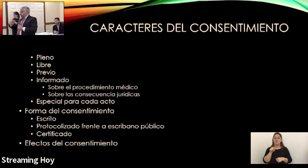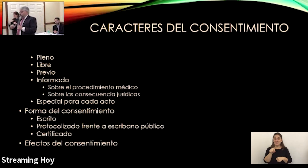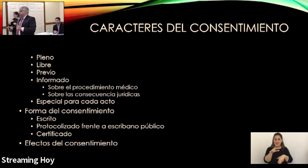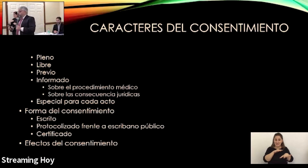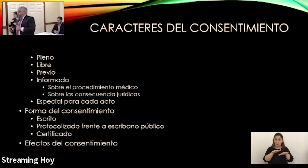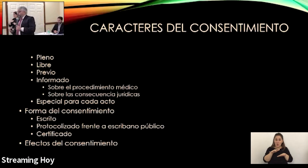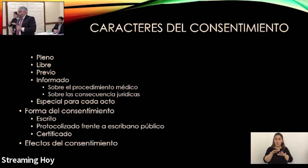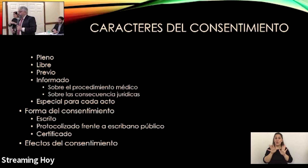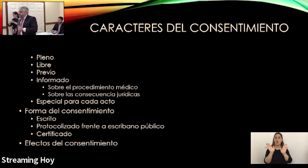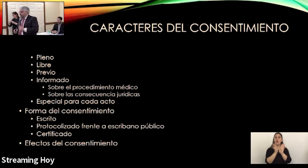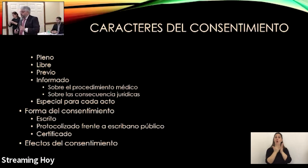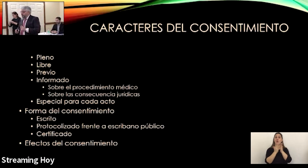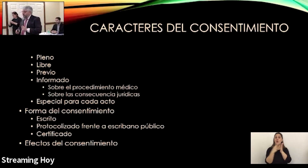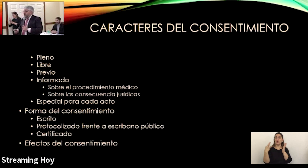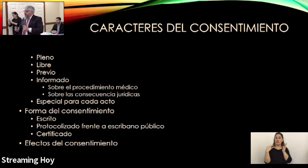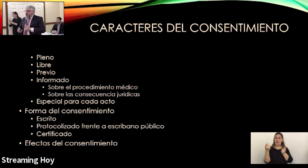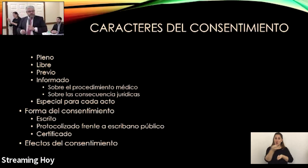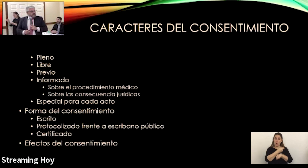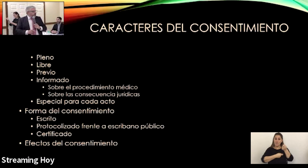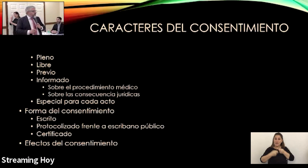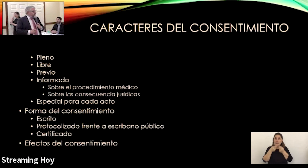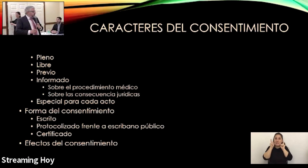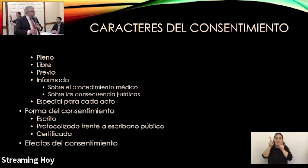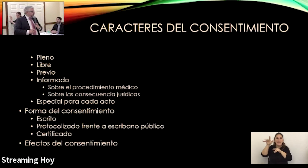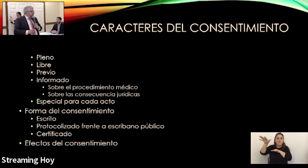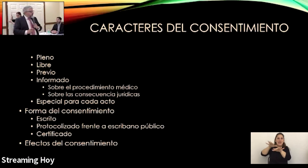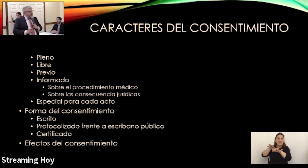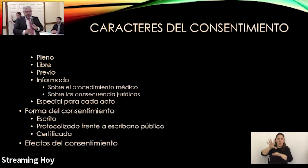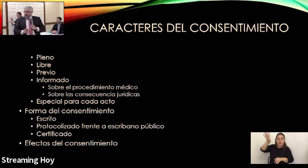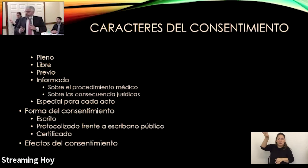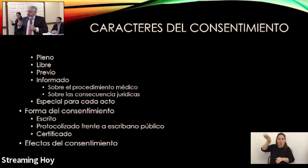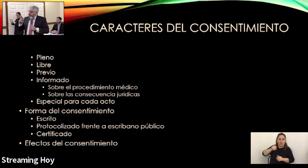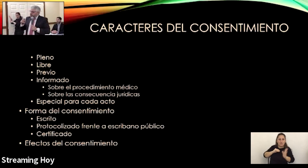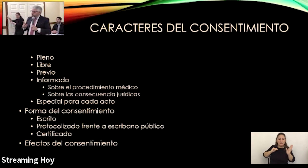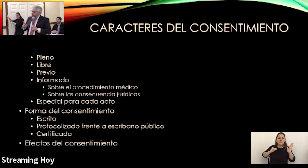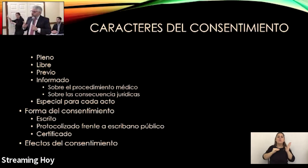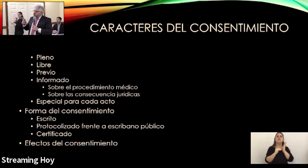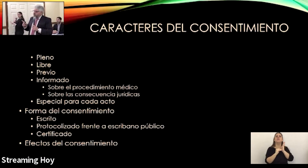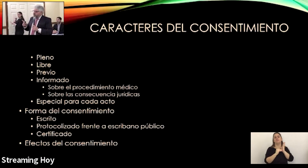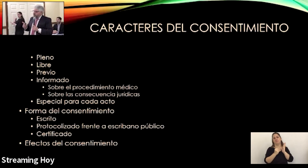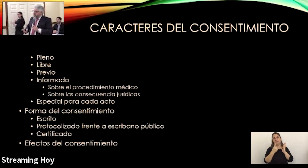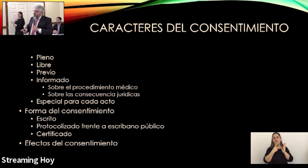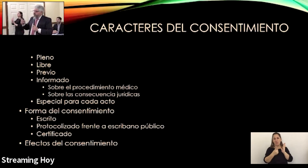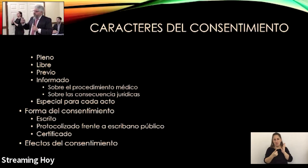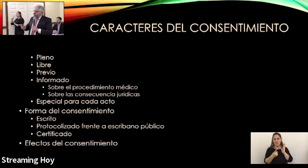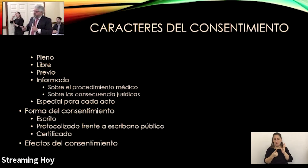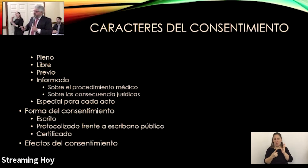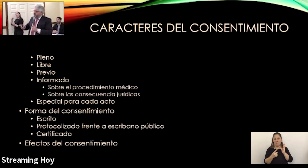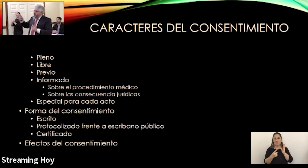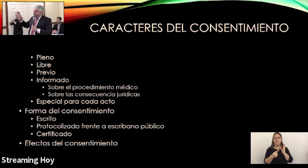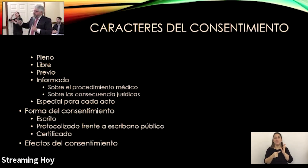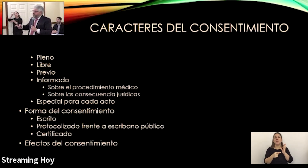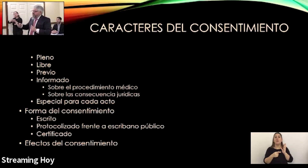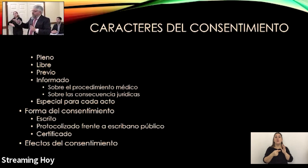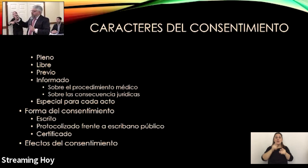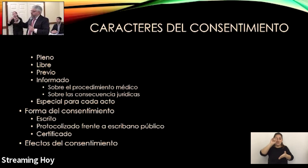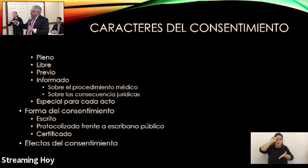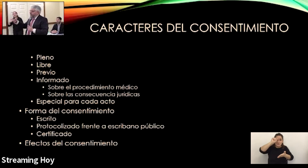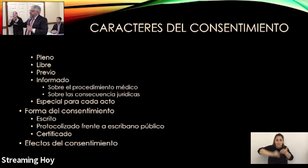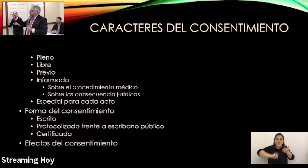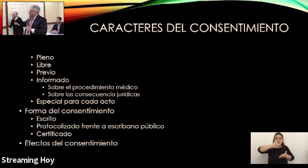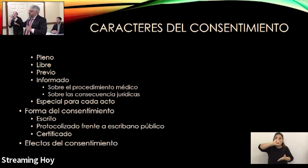Código Civil y Comercial, tomando ese precedente, establece que el consentimiento debe